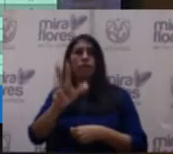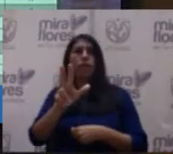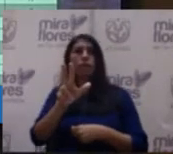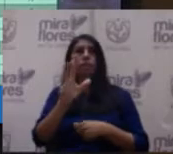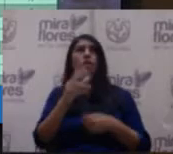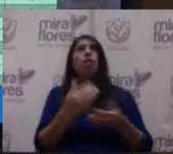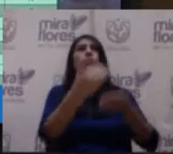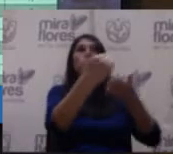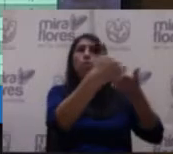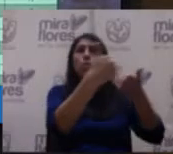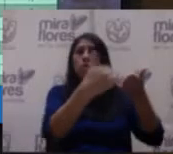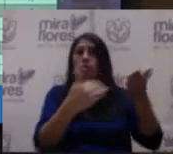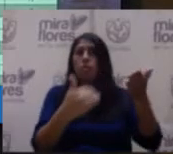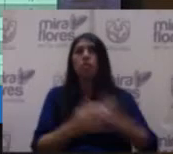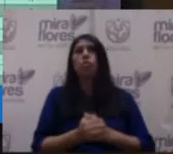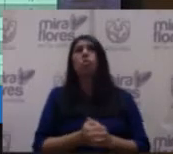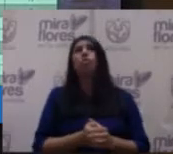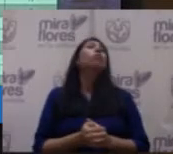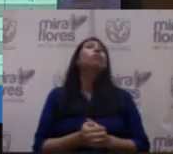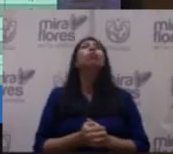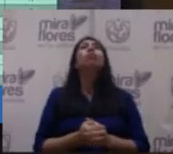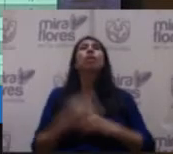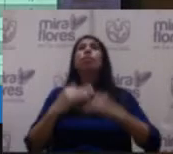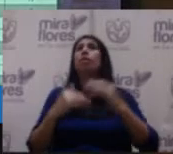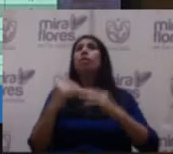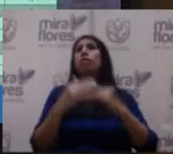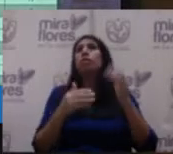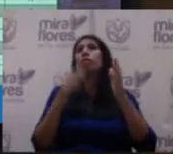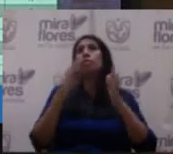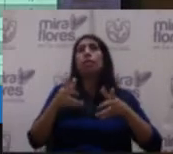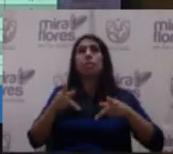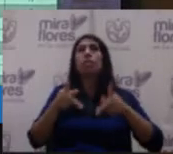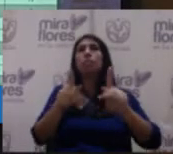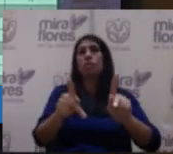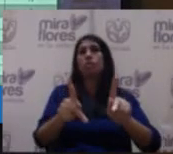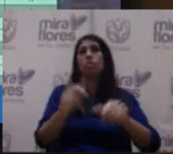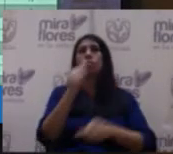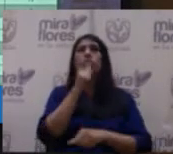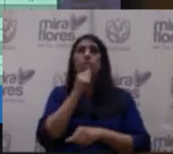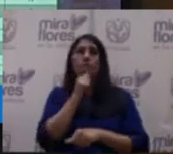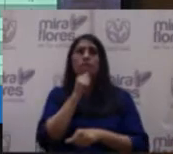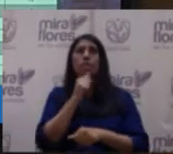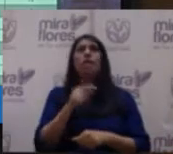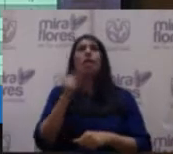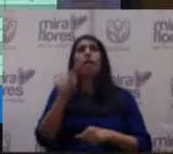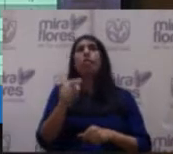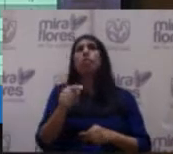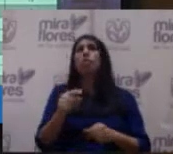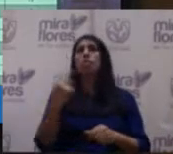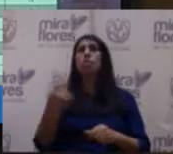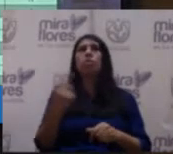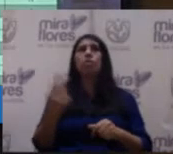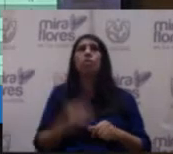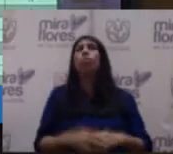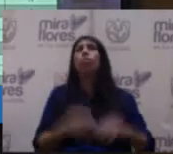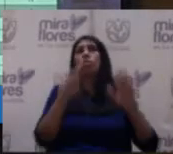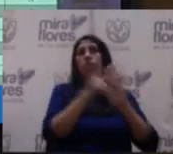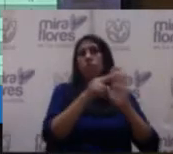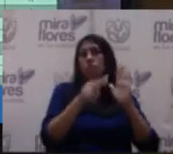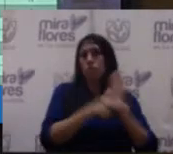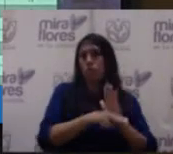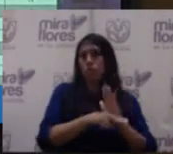es la sugerencia de licencias y edificaciones privadas. Esto simplemente es por aplicación de norma. Los puntos en los que